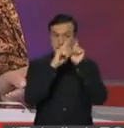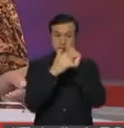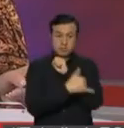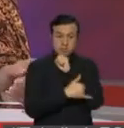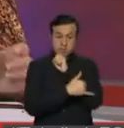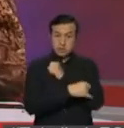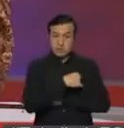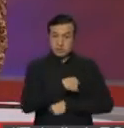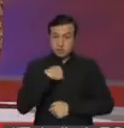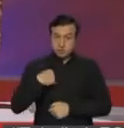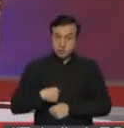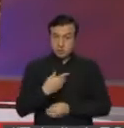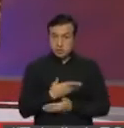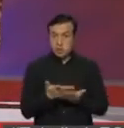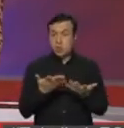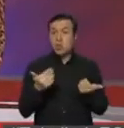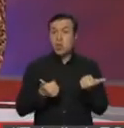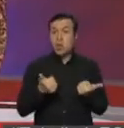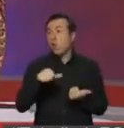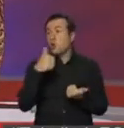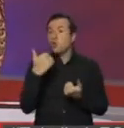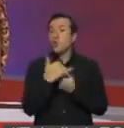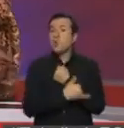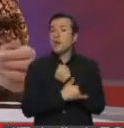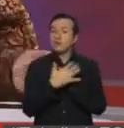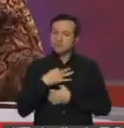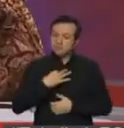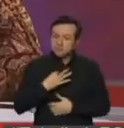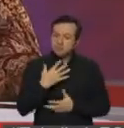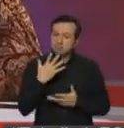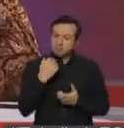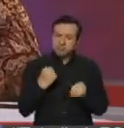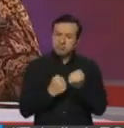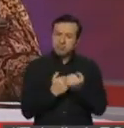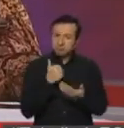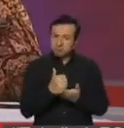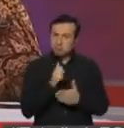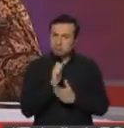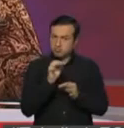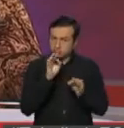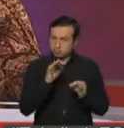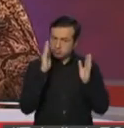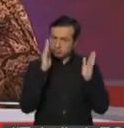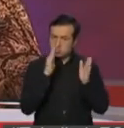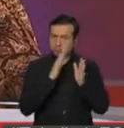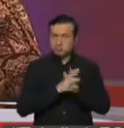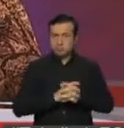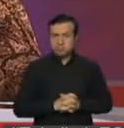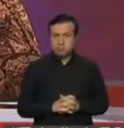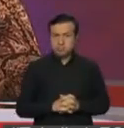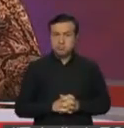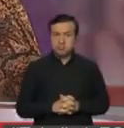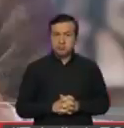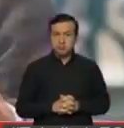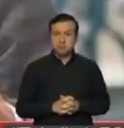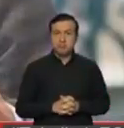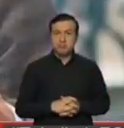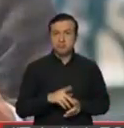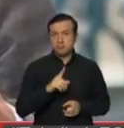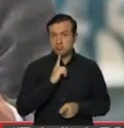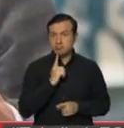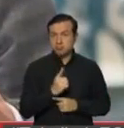en nuestro país. ¿Qué otro tipo de países han expresado su voluntad de ayudar al Ecuador en esta circunstancia? Usted lo ha dicho,